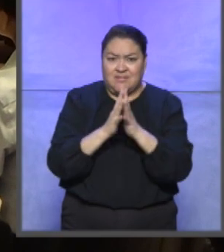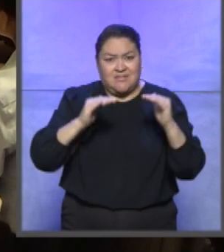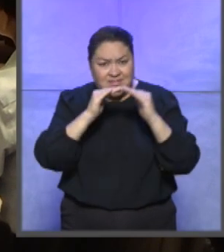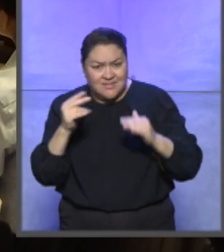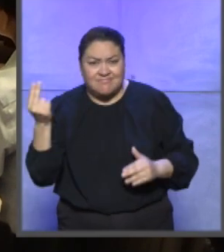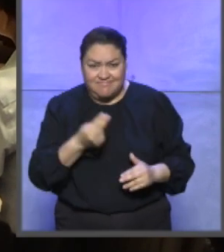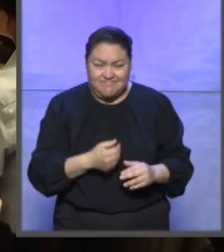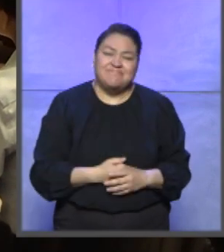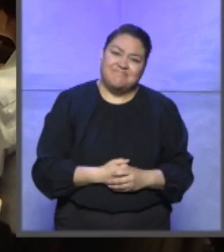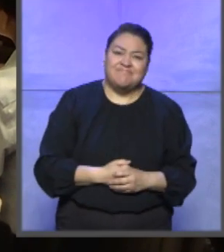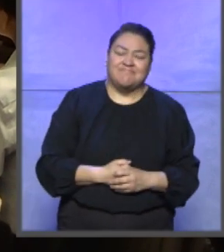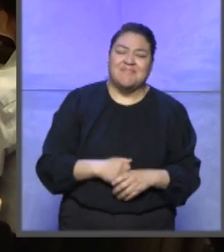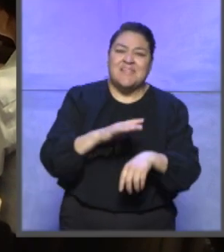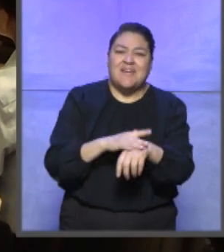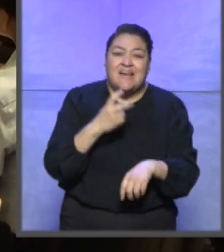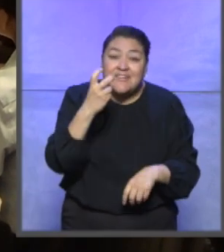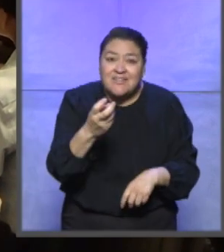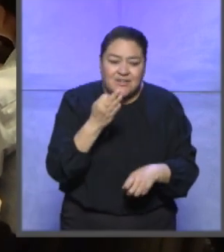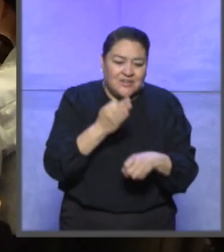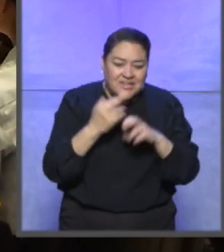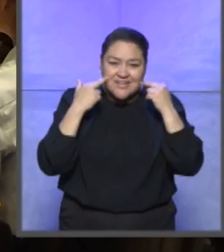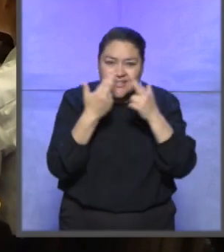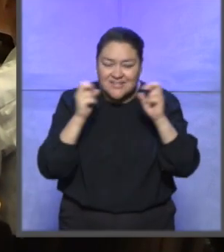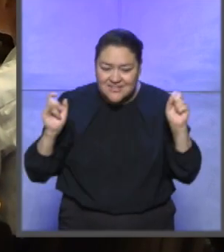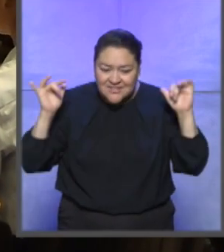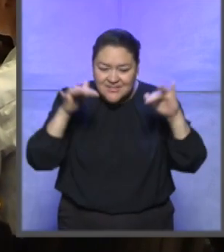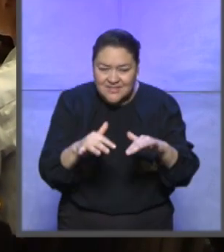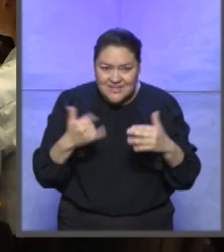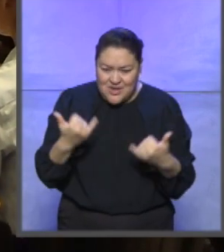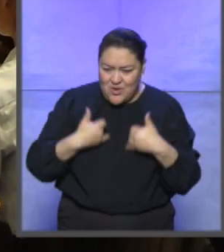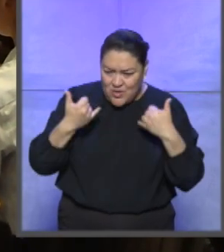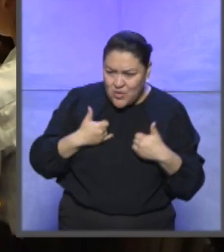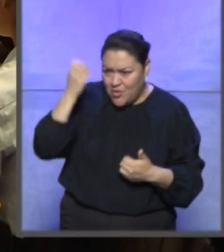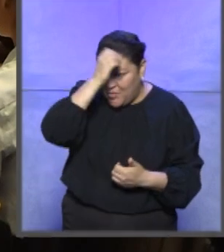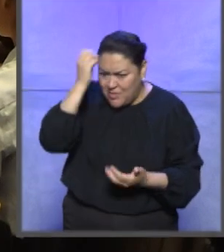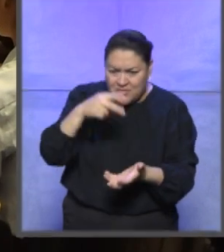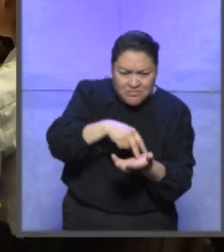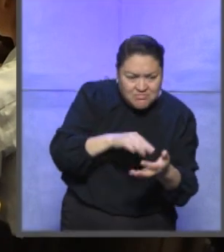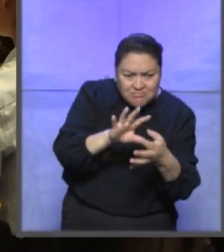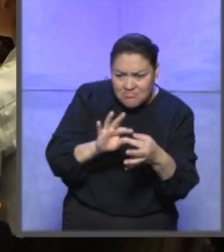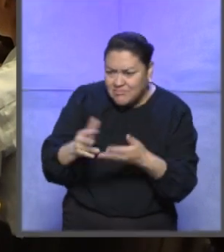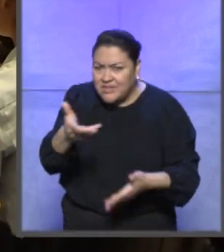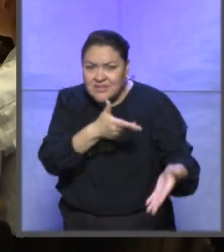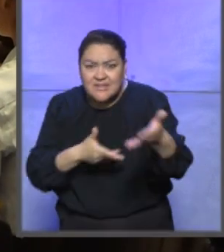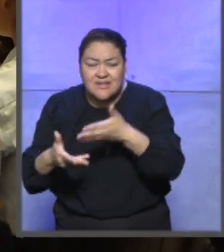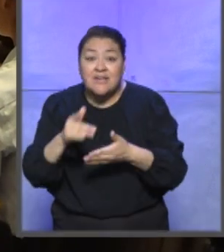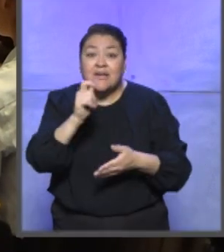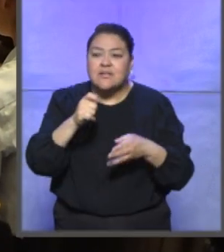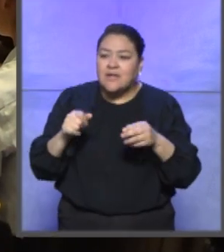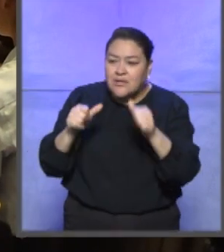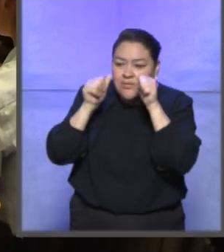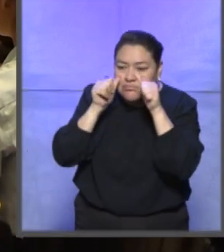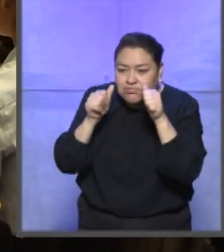nuestra sociedad. Por ello, estos espacios permiten que todos ustedes